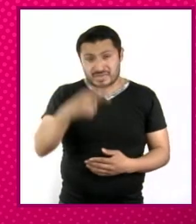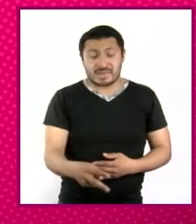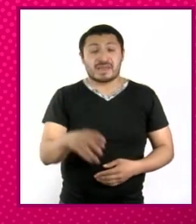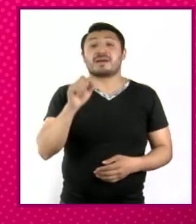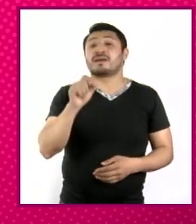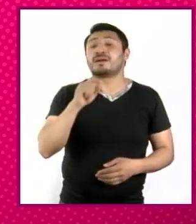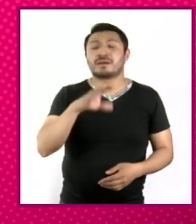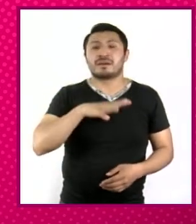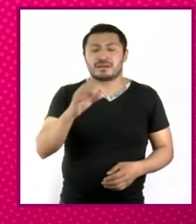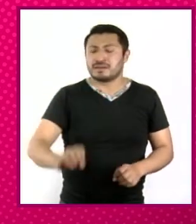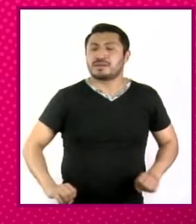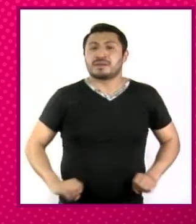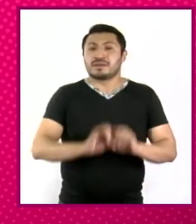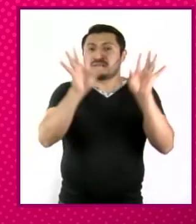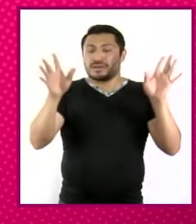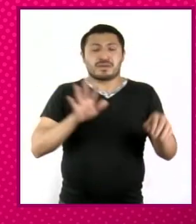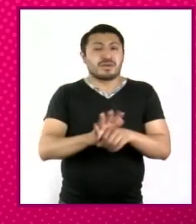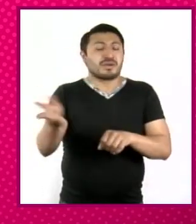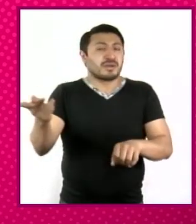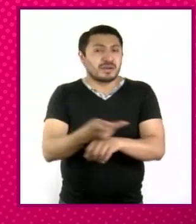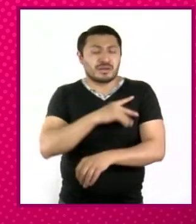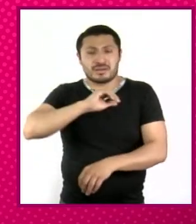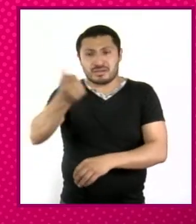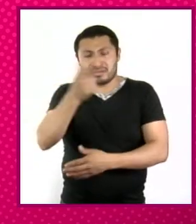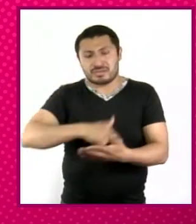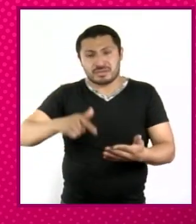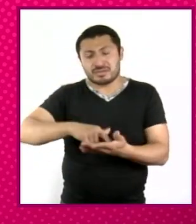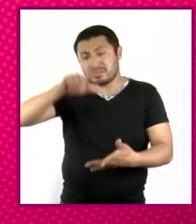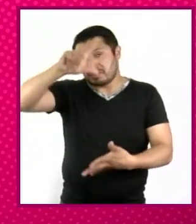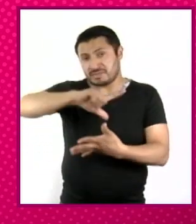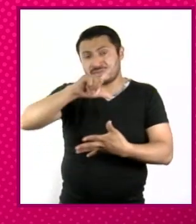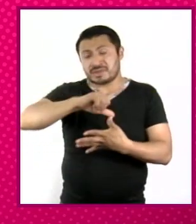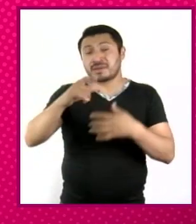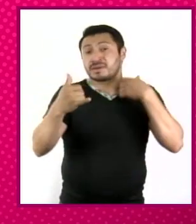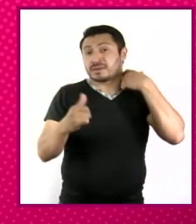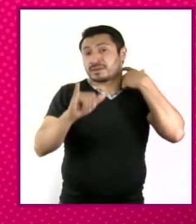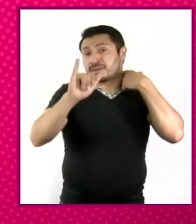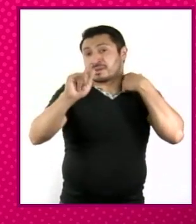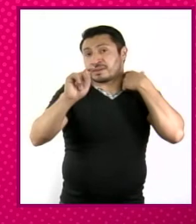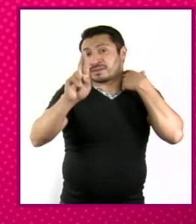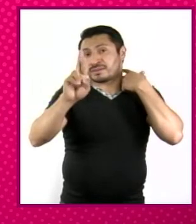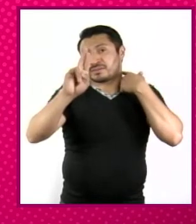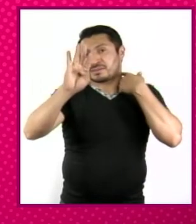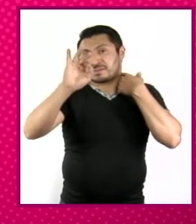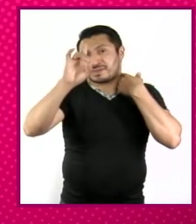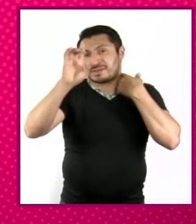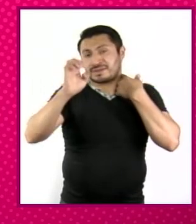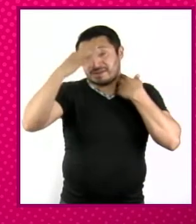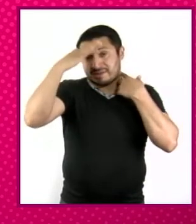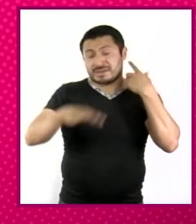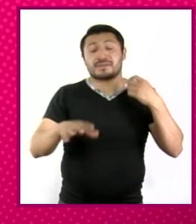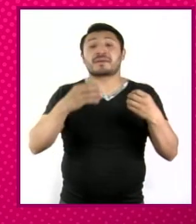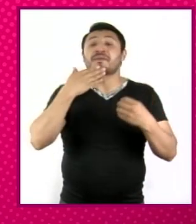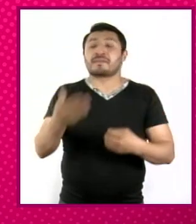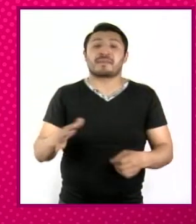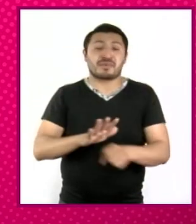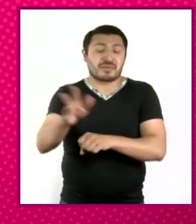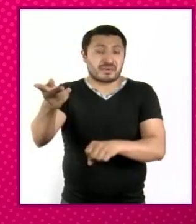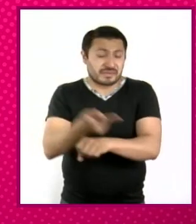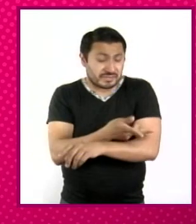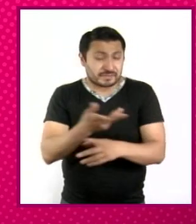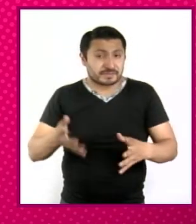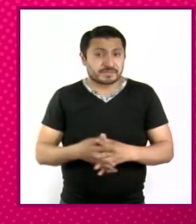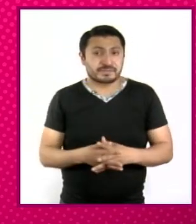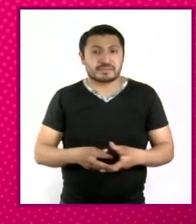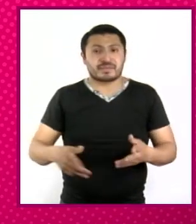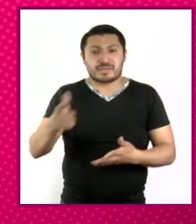también estaba muy claro de lo que estaba ocurriendo en otros espacios de América Latina. Iturbide, por ejemplo, sabía muy bien lo que estaba ocurriendo en